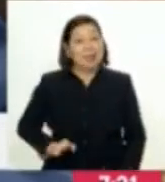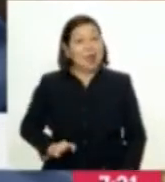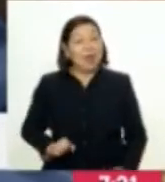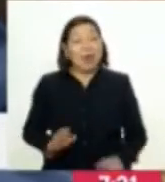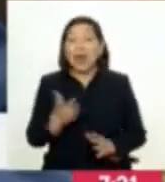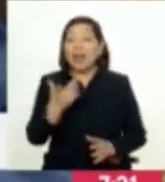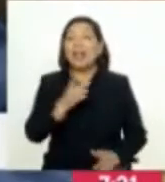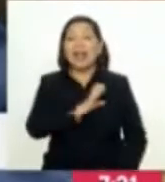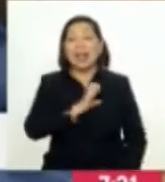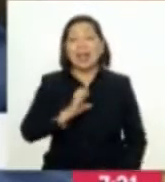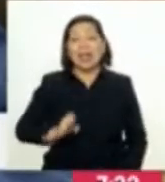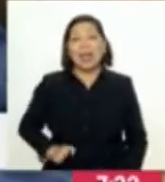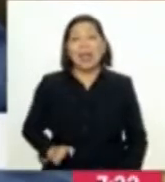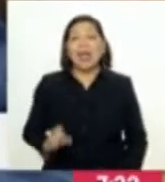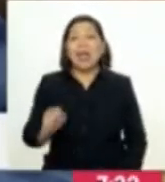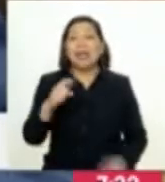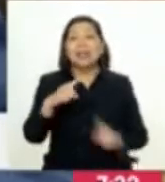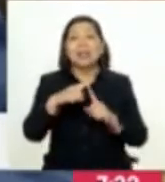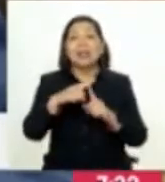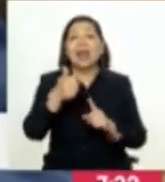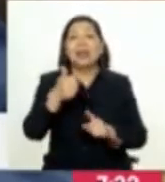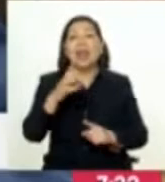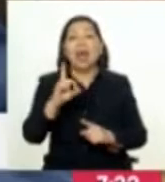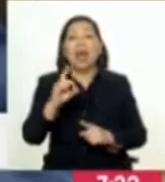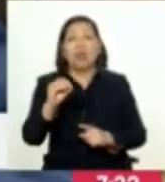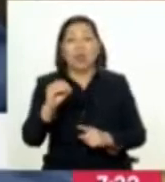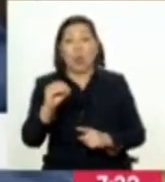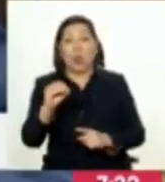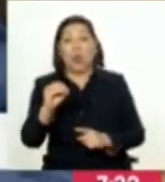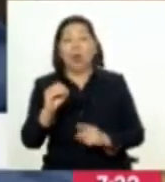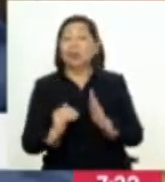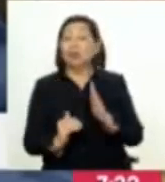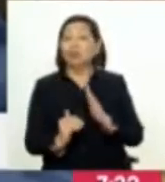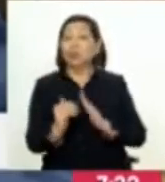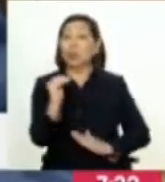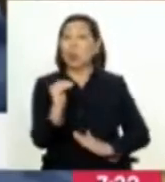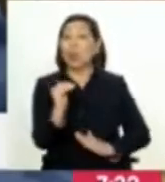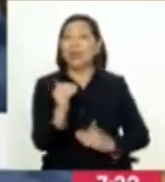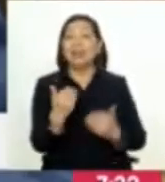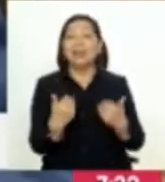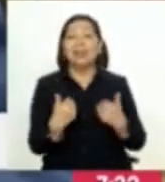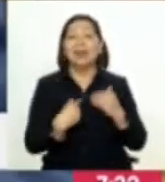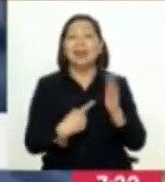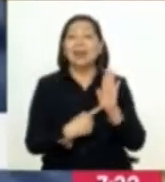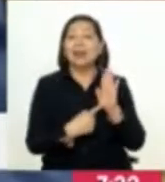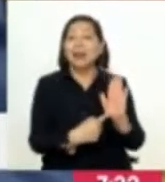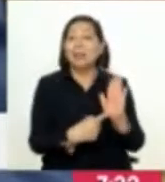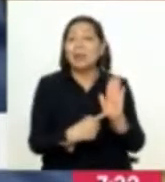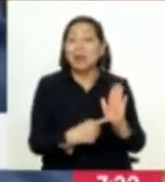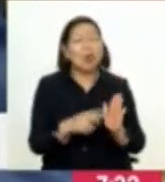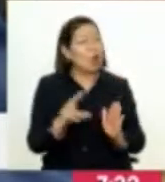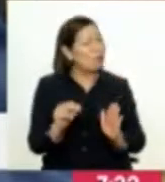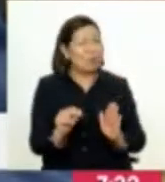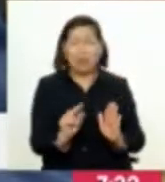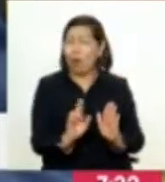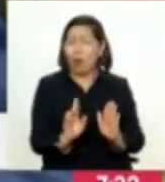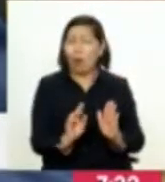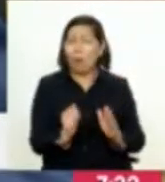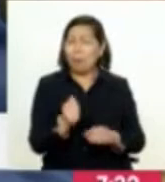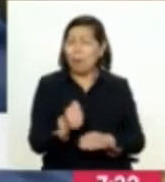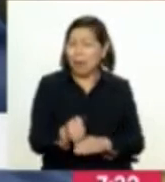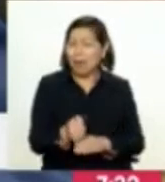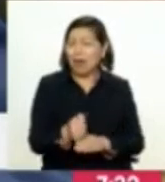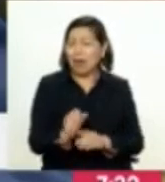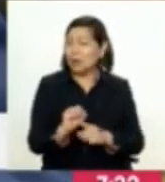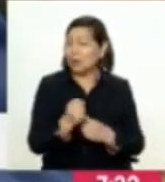hay Estado, ¿cierto? El Estado surge en el seno de una sociedad y debe representarla. No debe contraponerse a